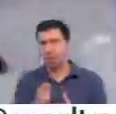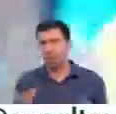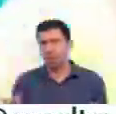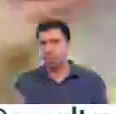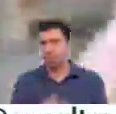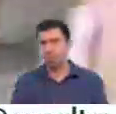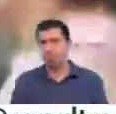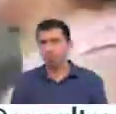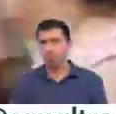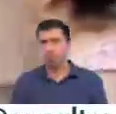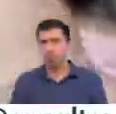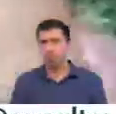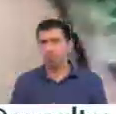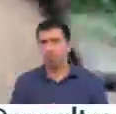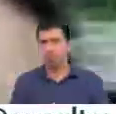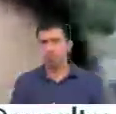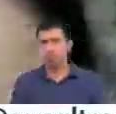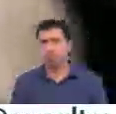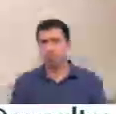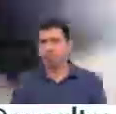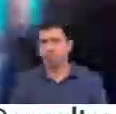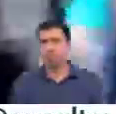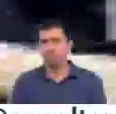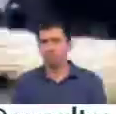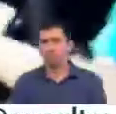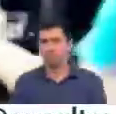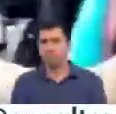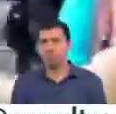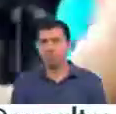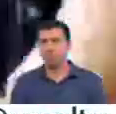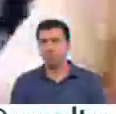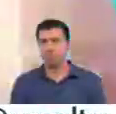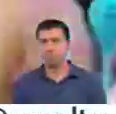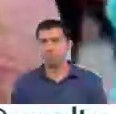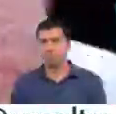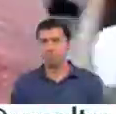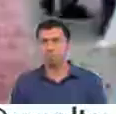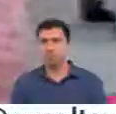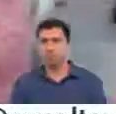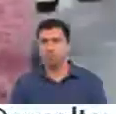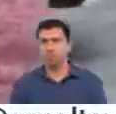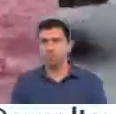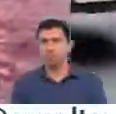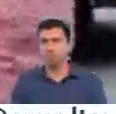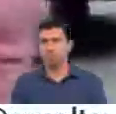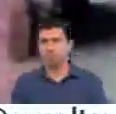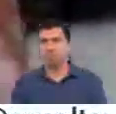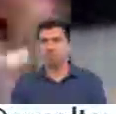Al chino que... ¡Ay, sí! Al chino. El que me llega a tocar a mí, no tiene para...